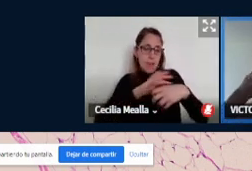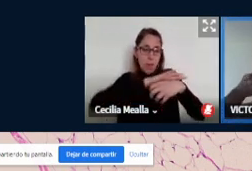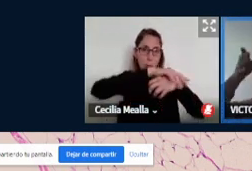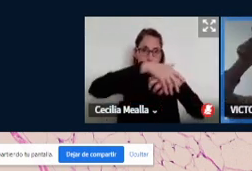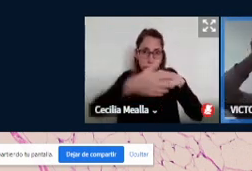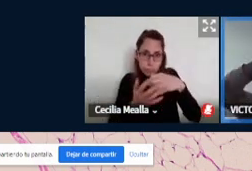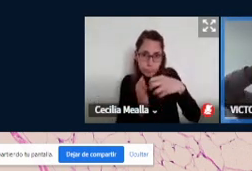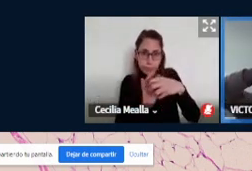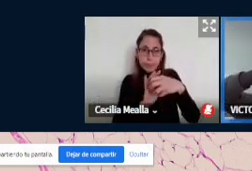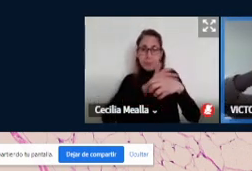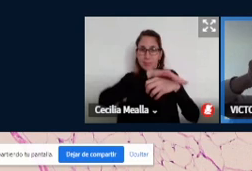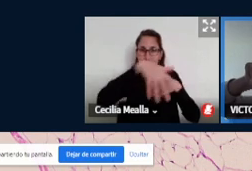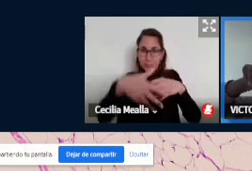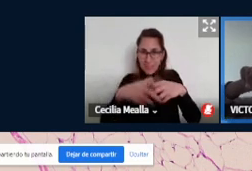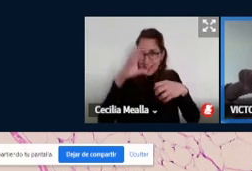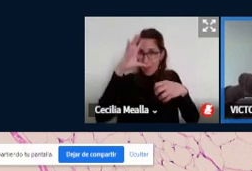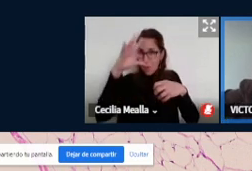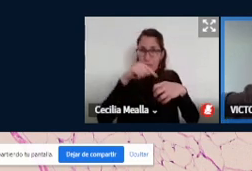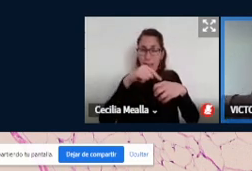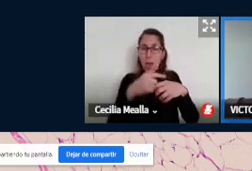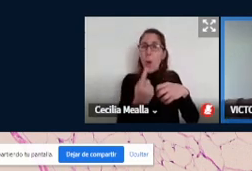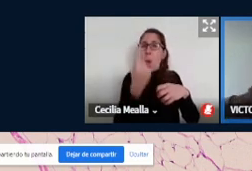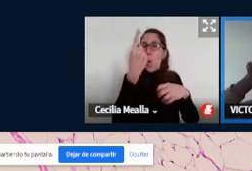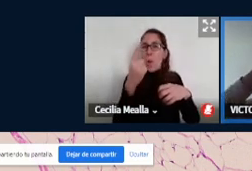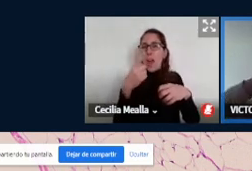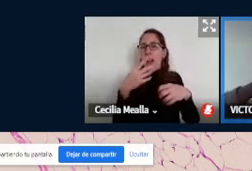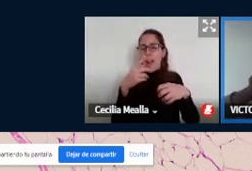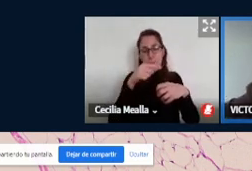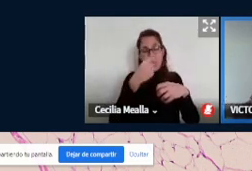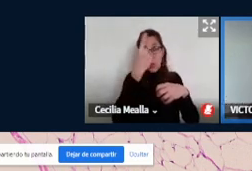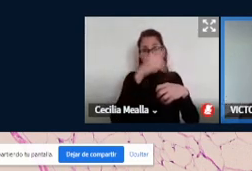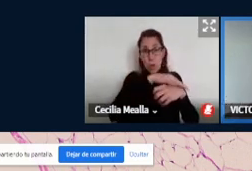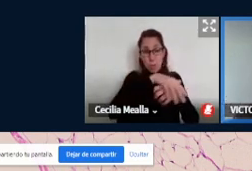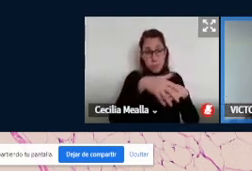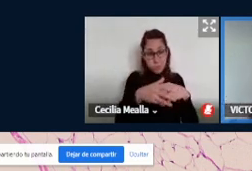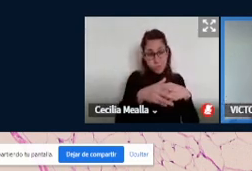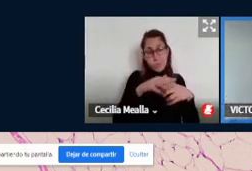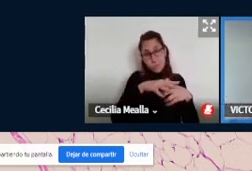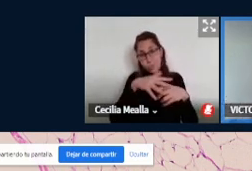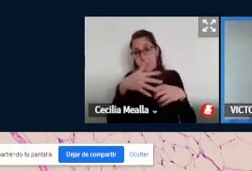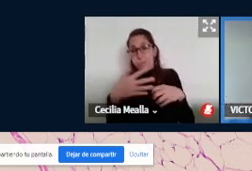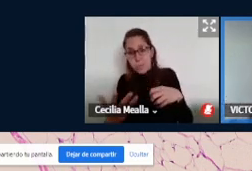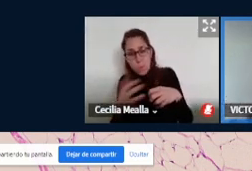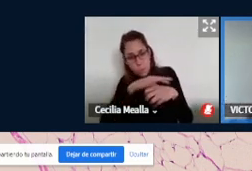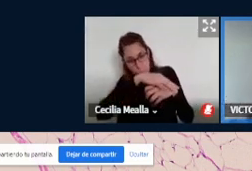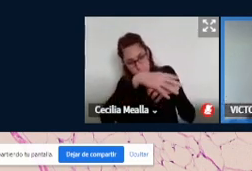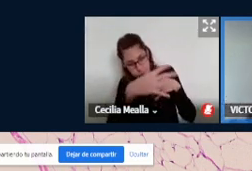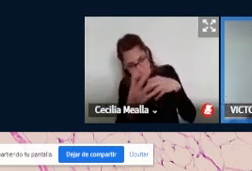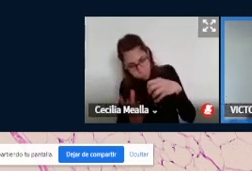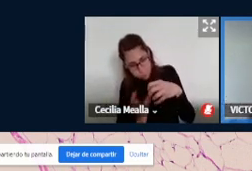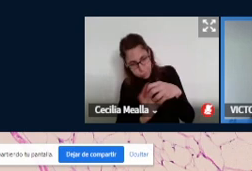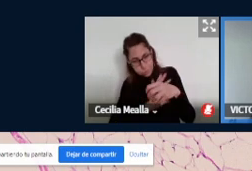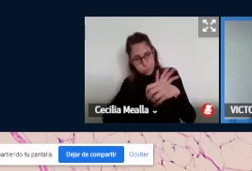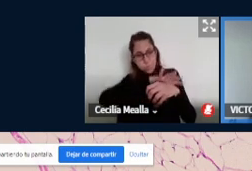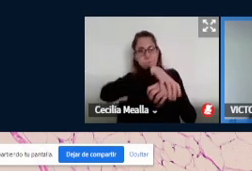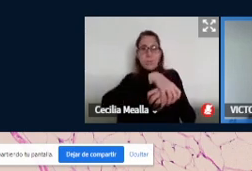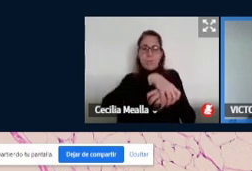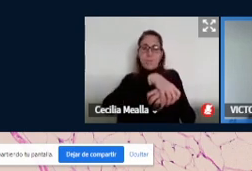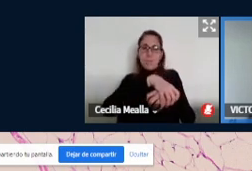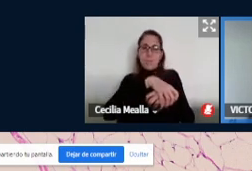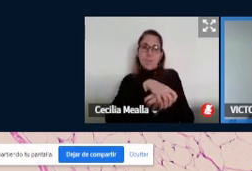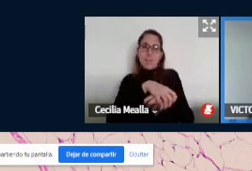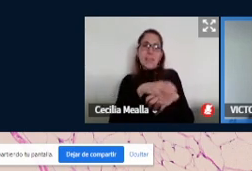esas se reflejaba, ¿se acuerdan que se reflejaba? Eso lo habrán visto en anatomía, y terminaba cubriendo el corazón, formando